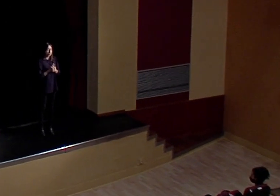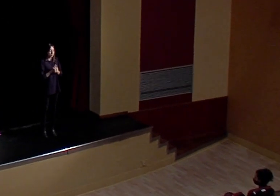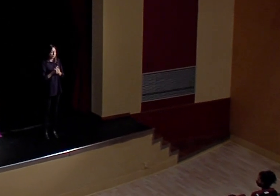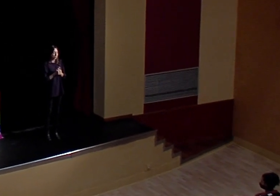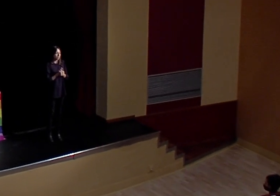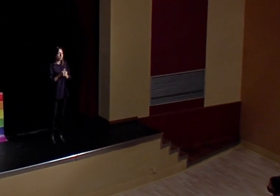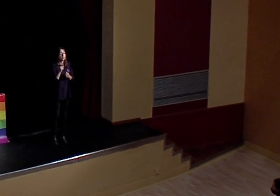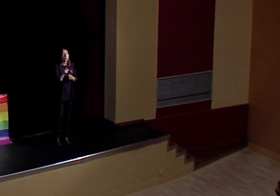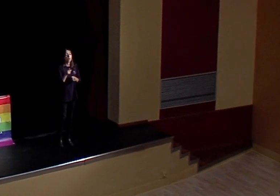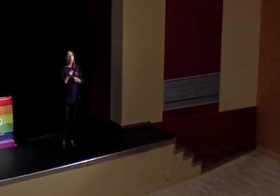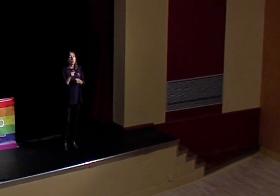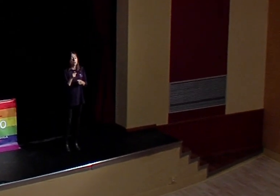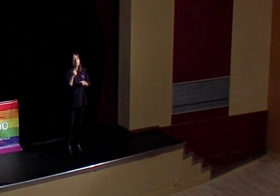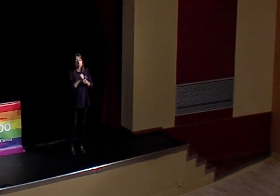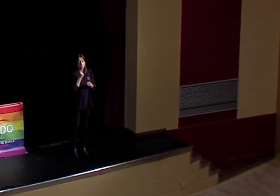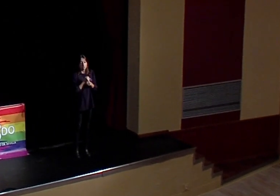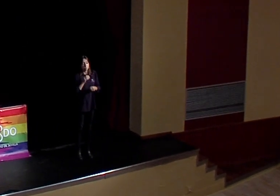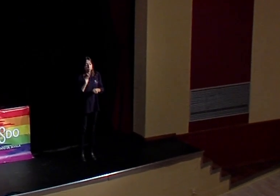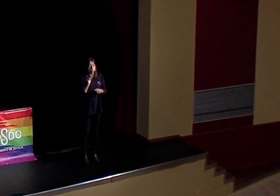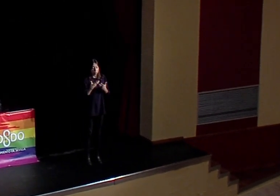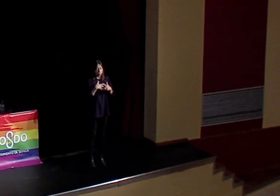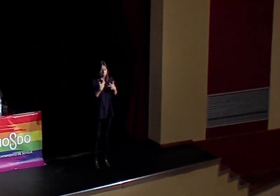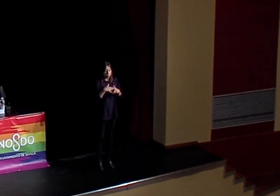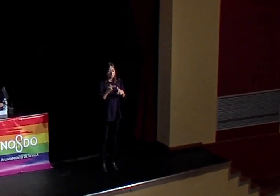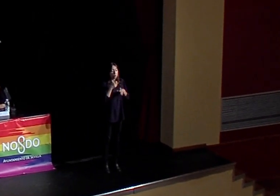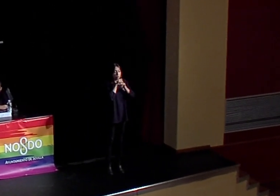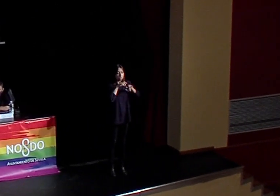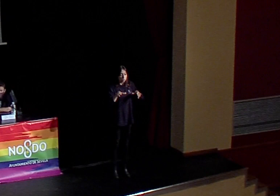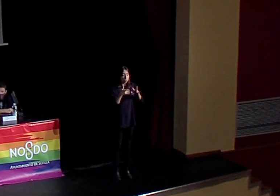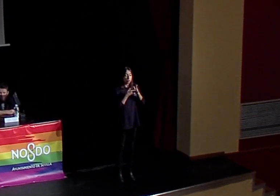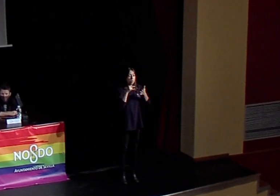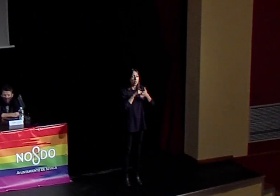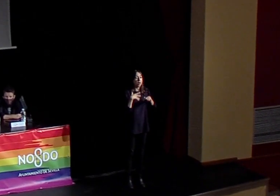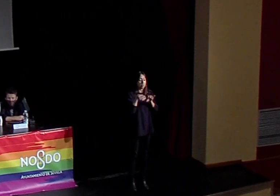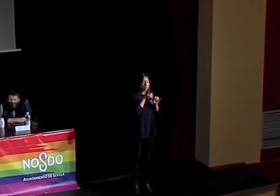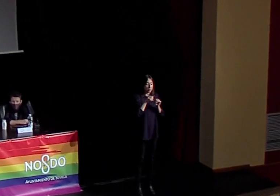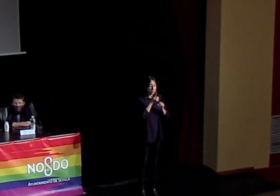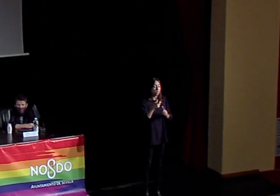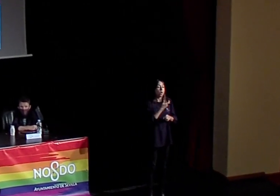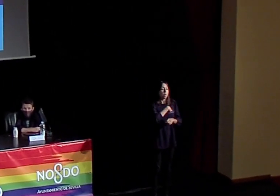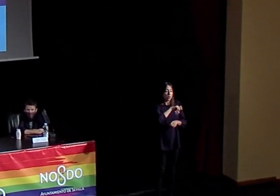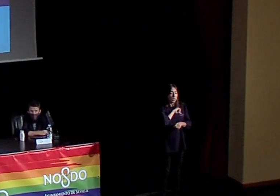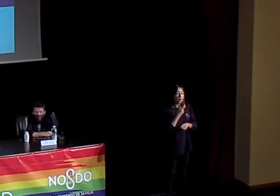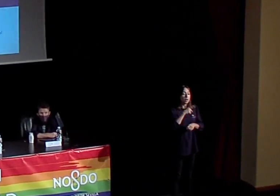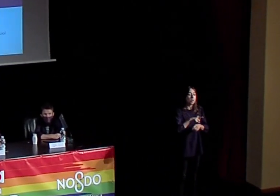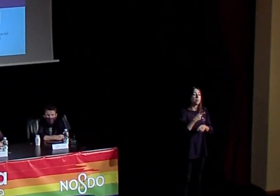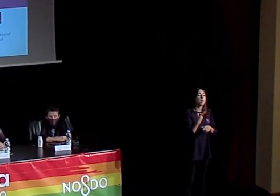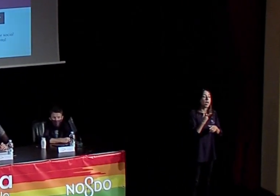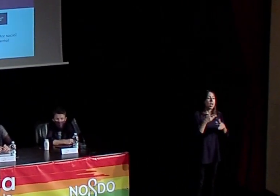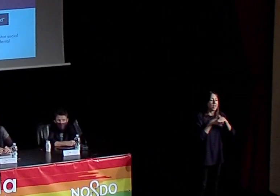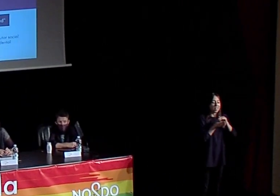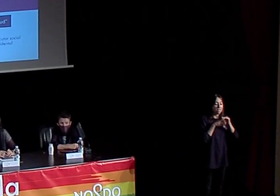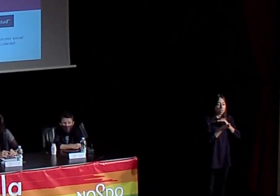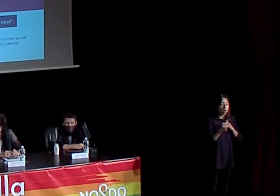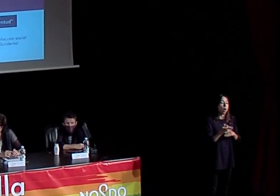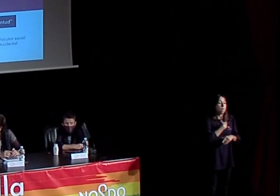Entre sus funciones están la difusión de planes preventivos del Cuerpo Nacional de Policía y la intervención policial